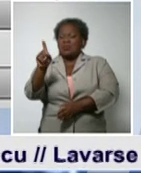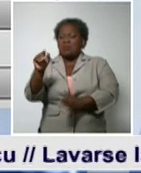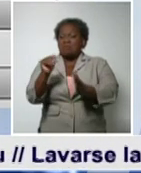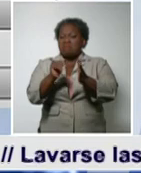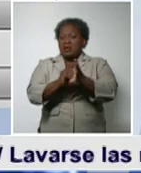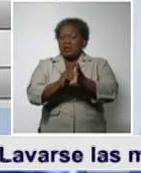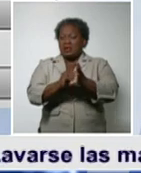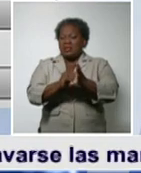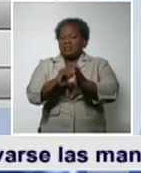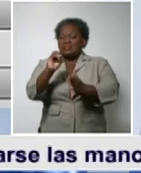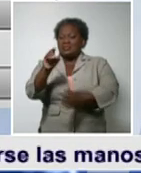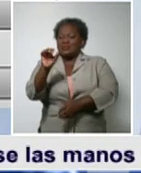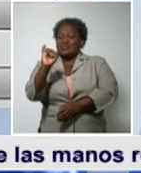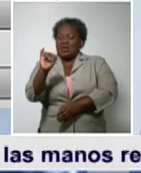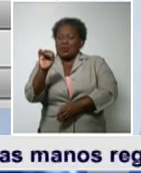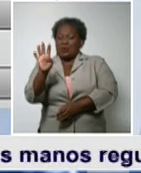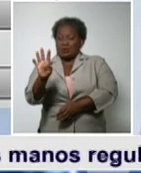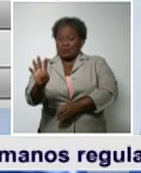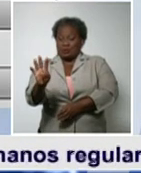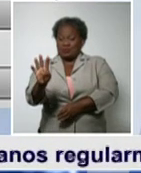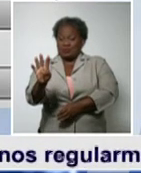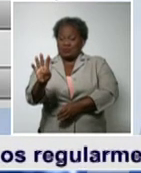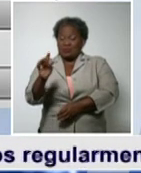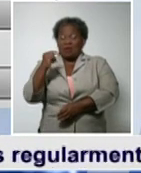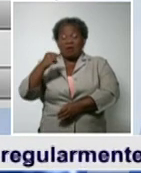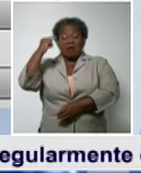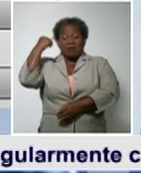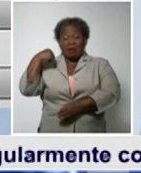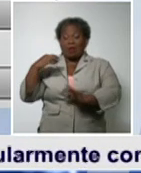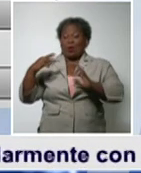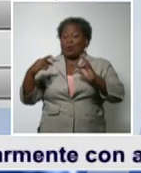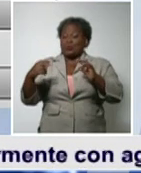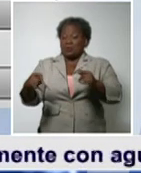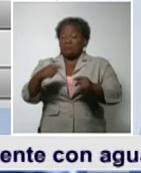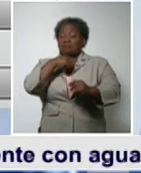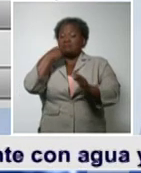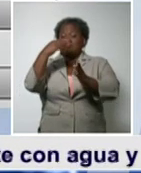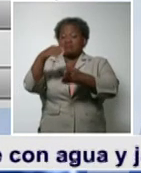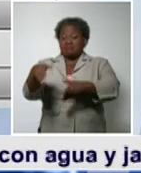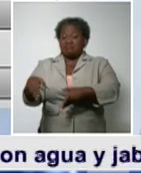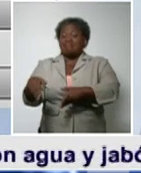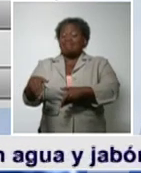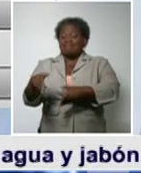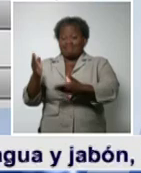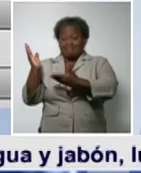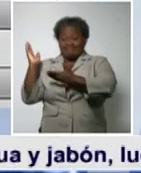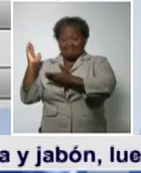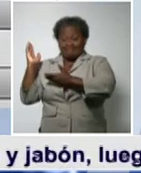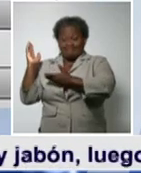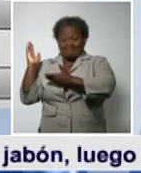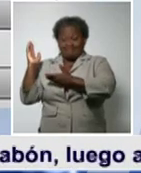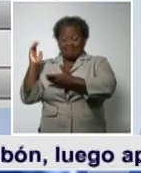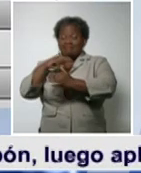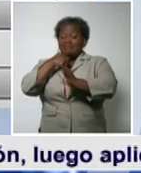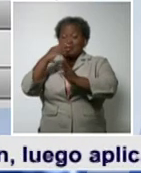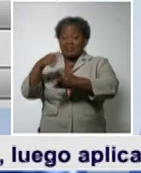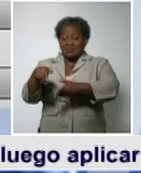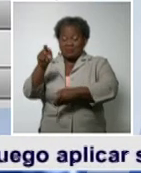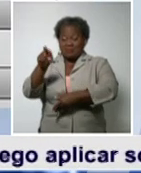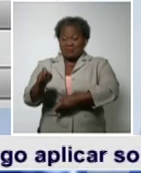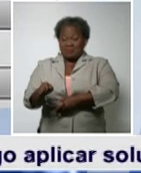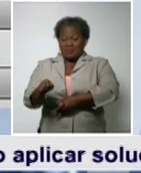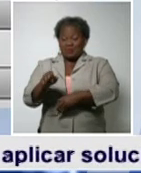22.661.064. Y ayer nuevamente falleció un número muy elevado de personas con COVID,